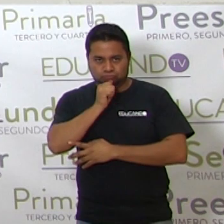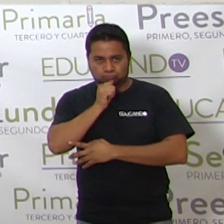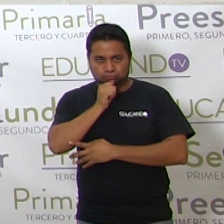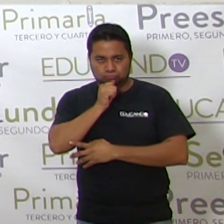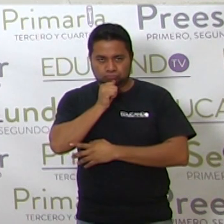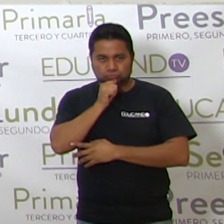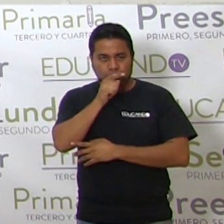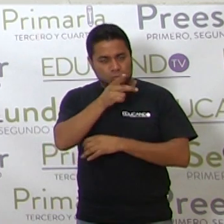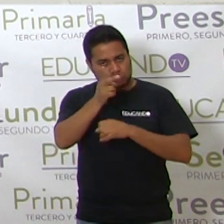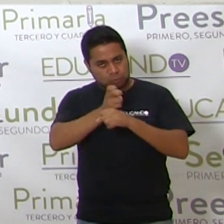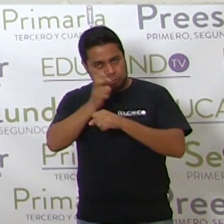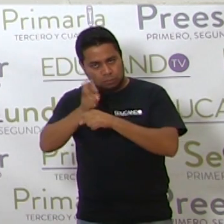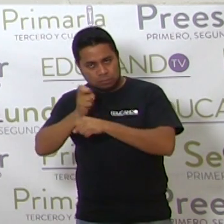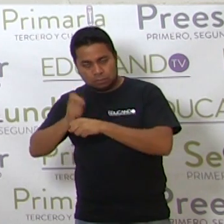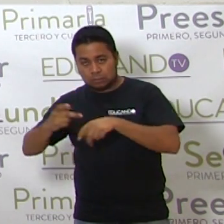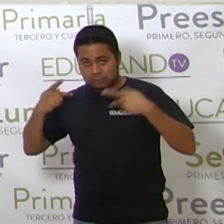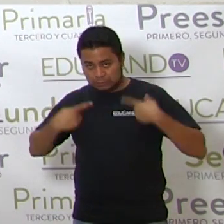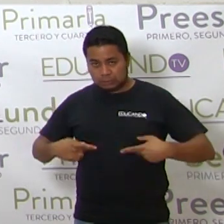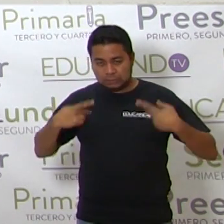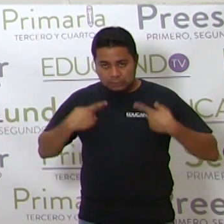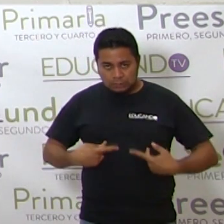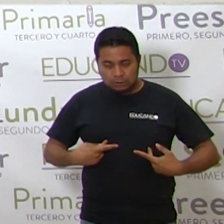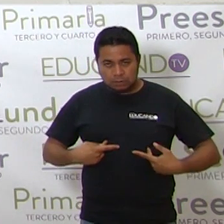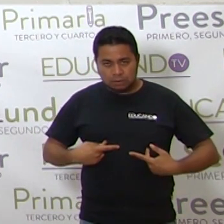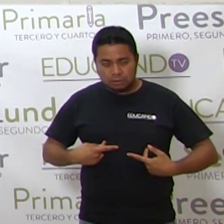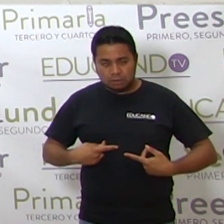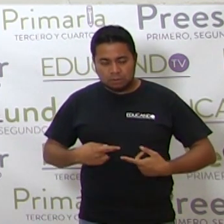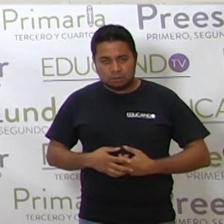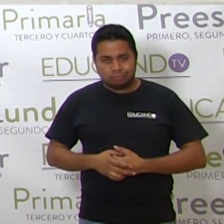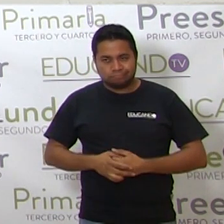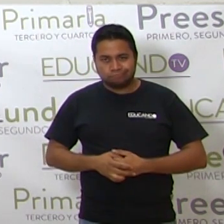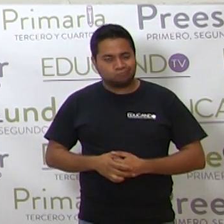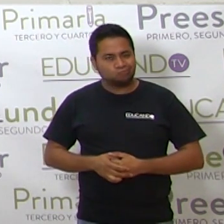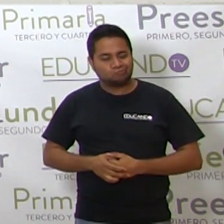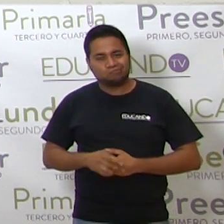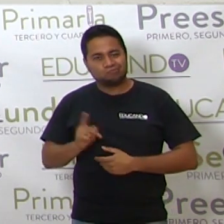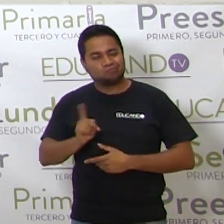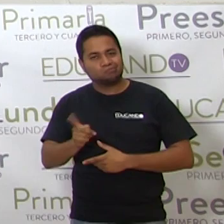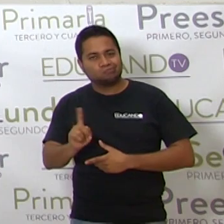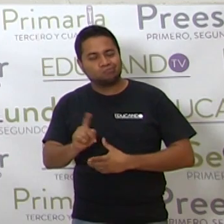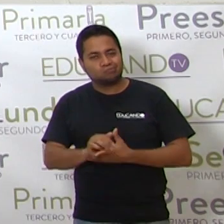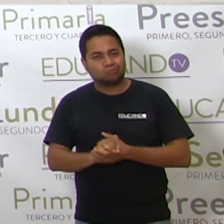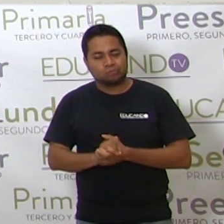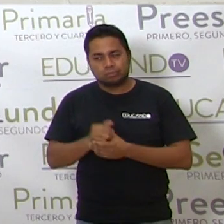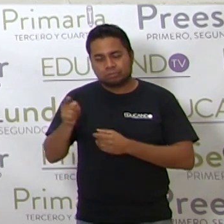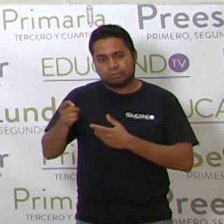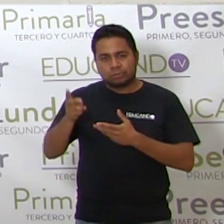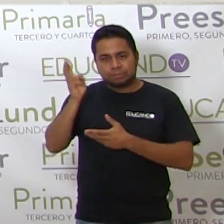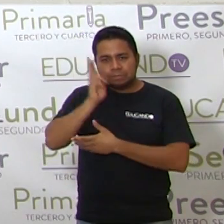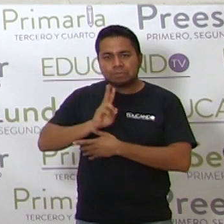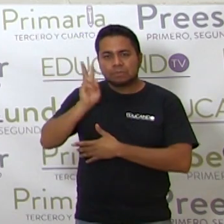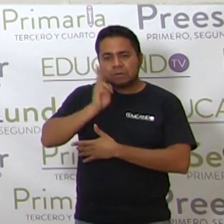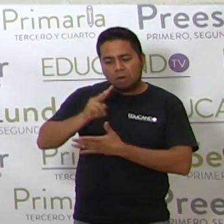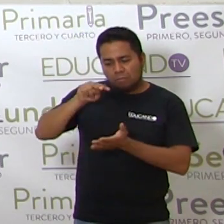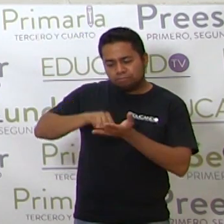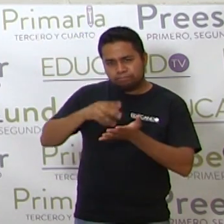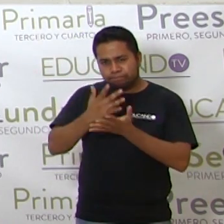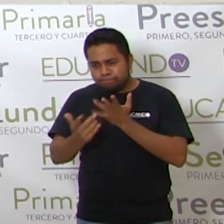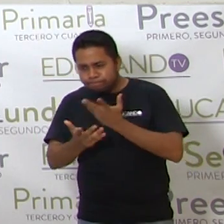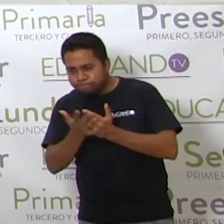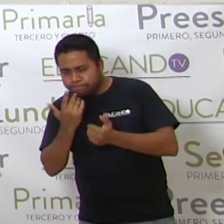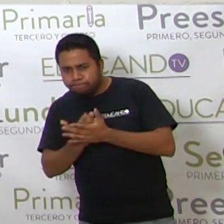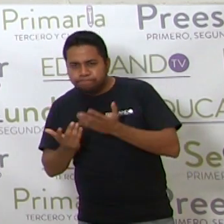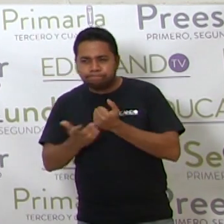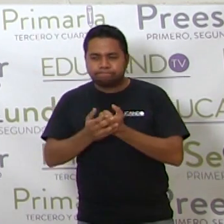hacen la invitación a la gente tampoco realizan ensayos verdad